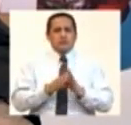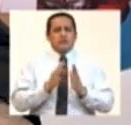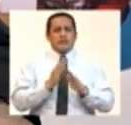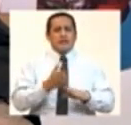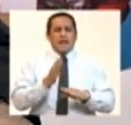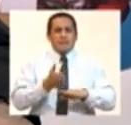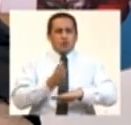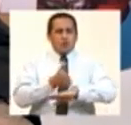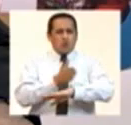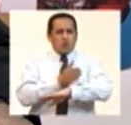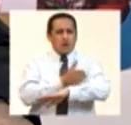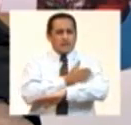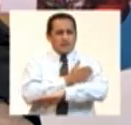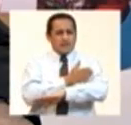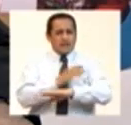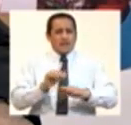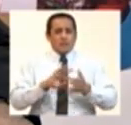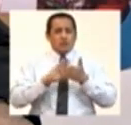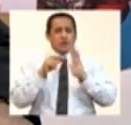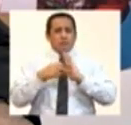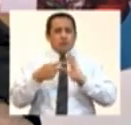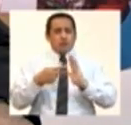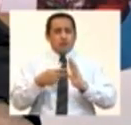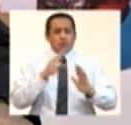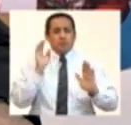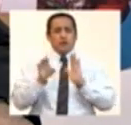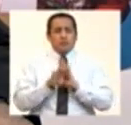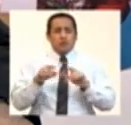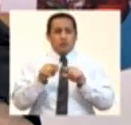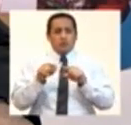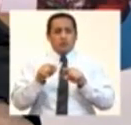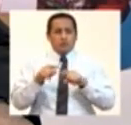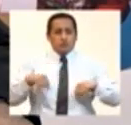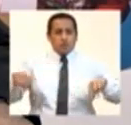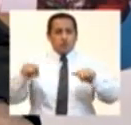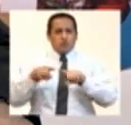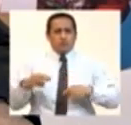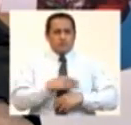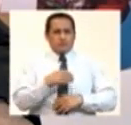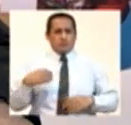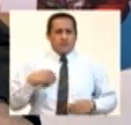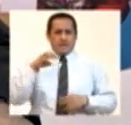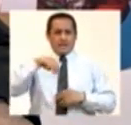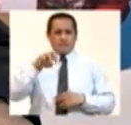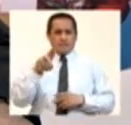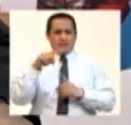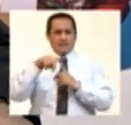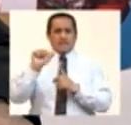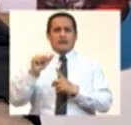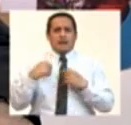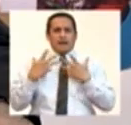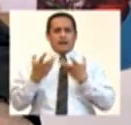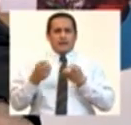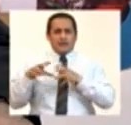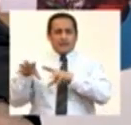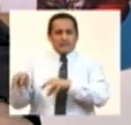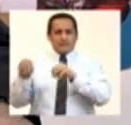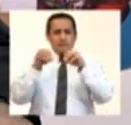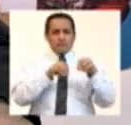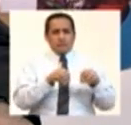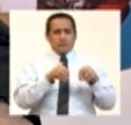la progresividad, a través del cual estos miembros del MRTA quieren